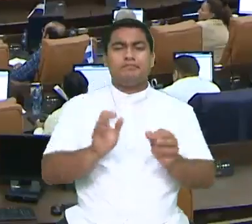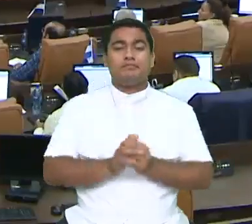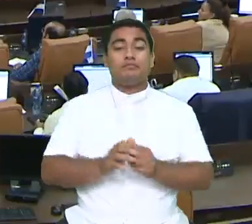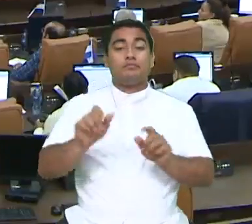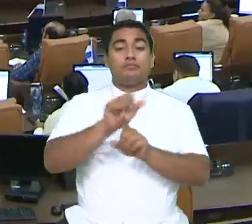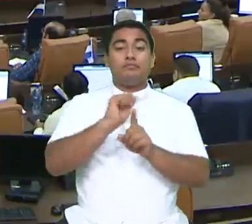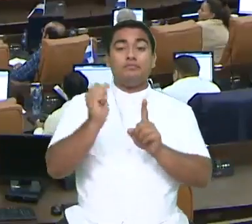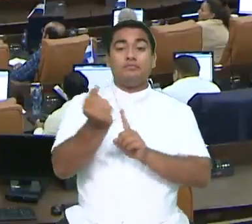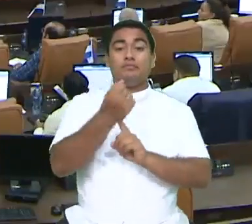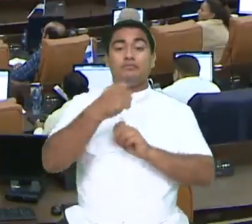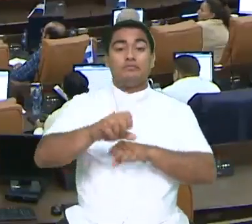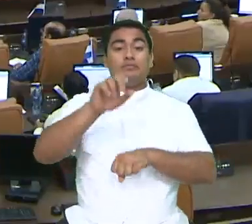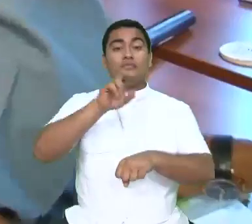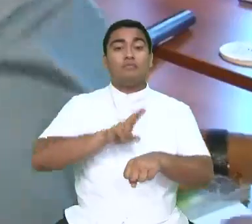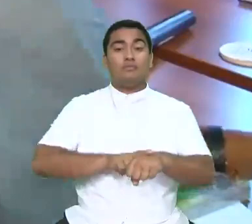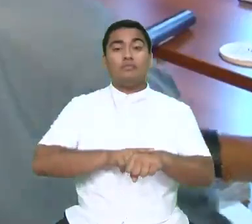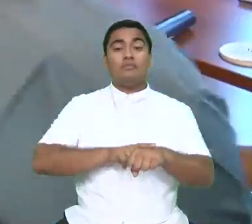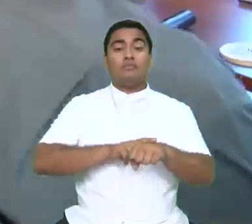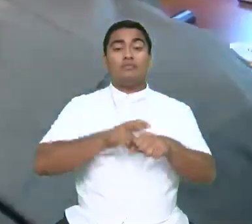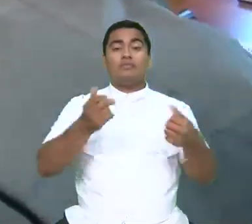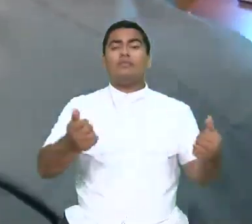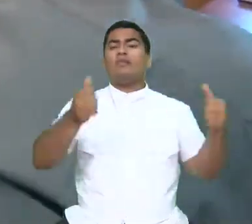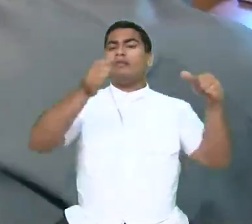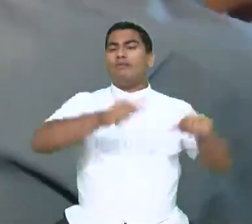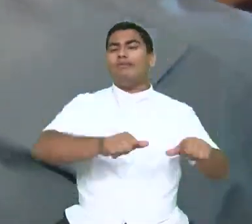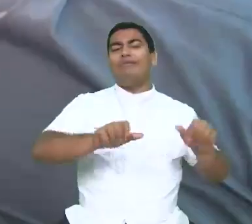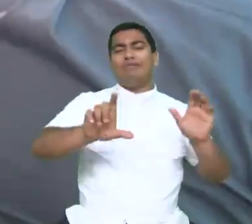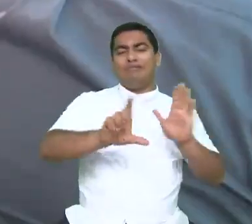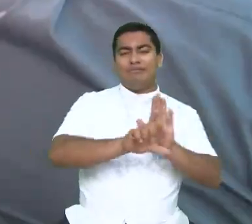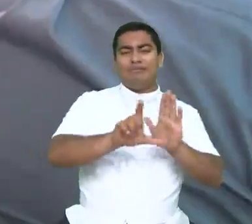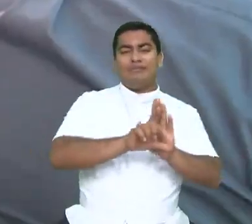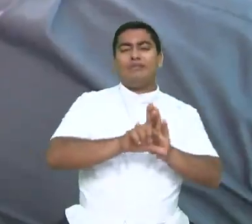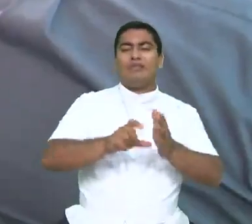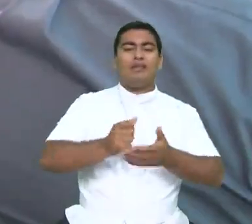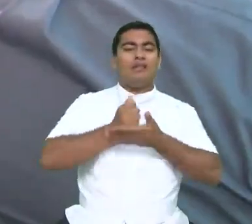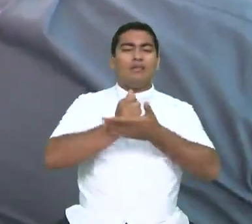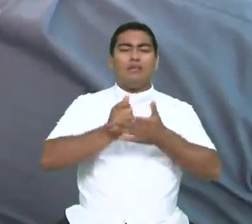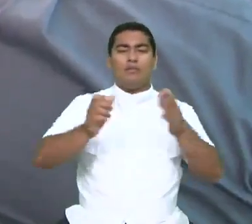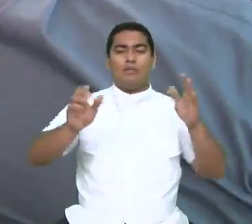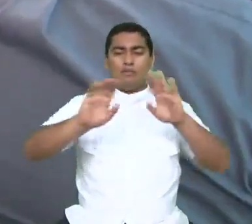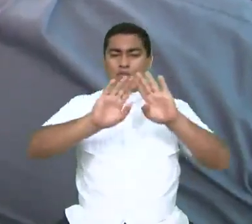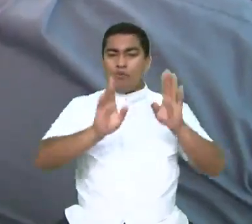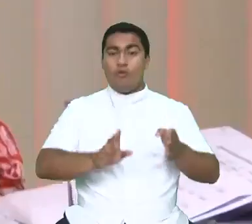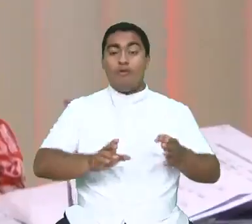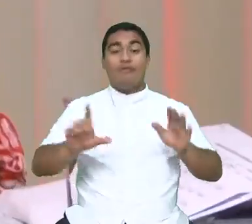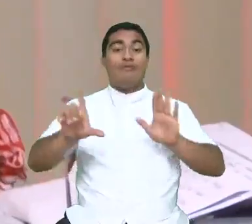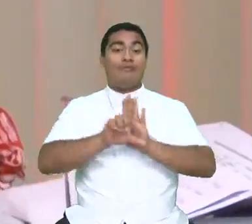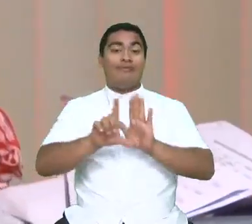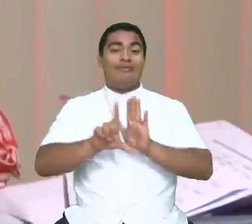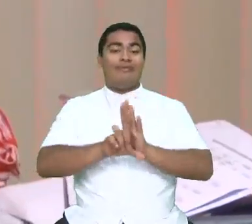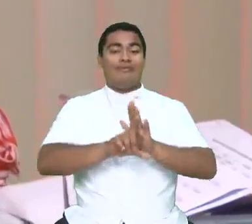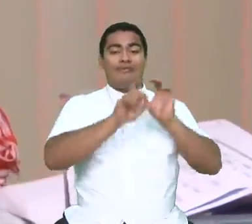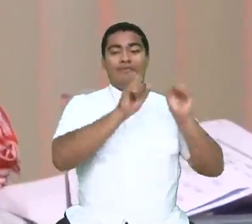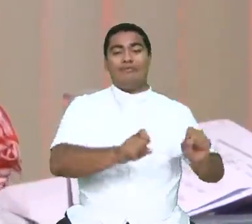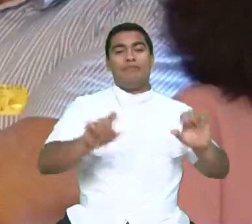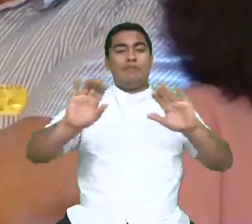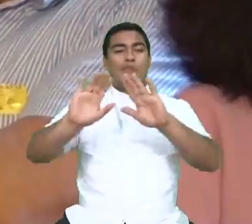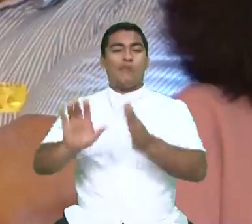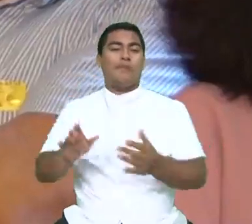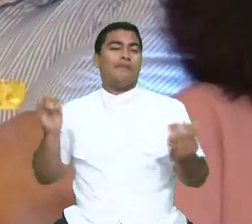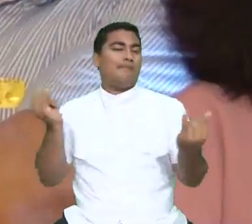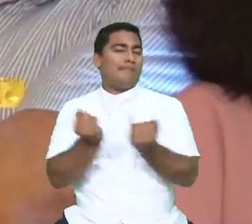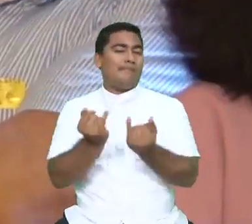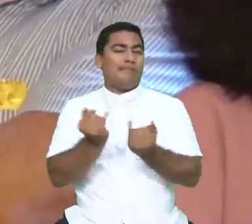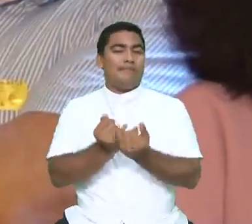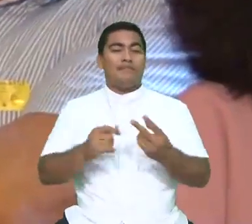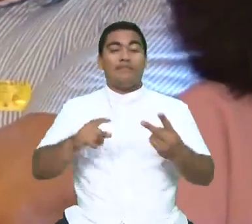Asamblea Nacional se han aprobado leyes a favor de las mujeres, entre ellas la Ley de Igualdad y Derechos de Oportunidades, la Ley Integral